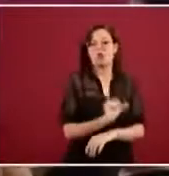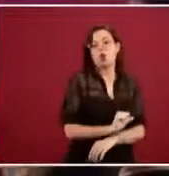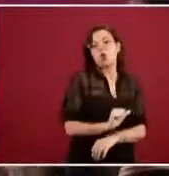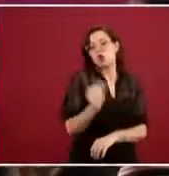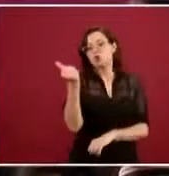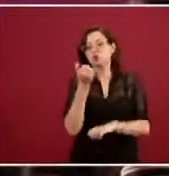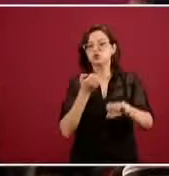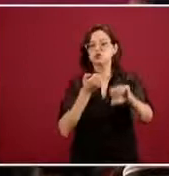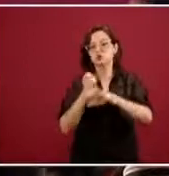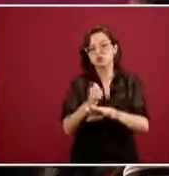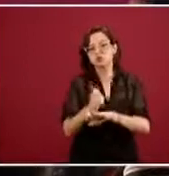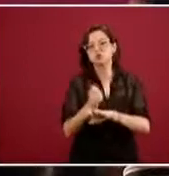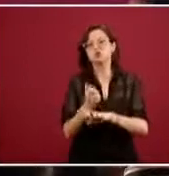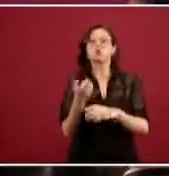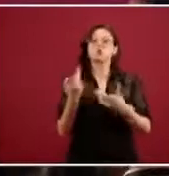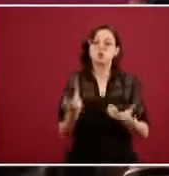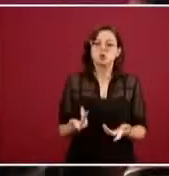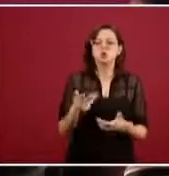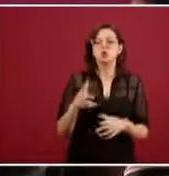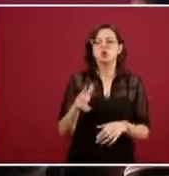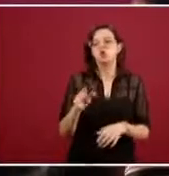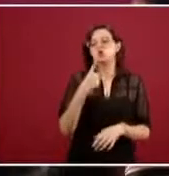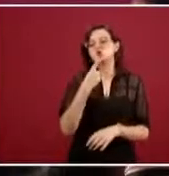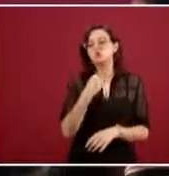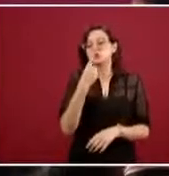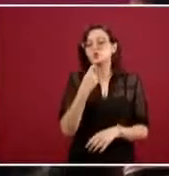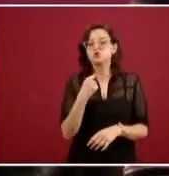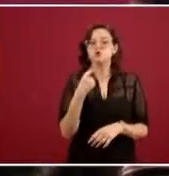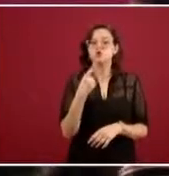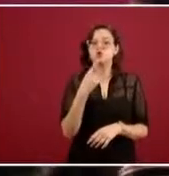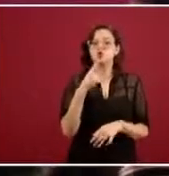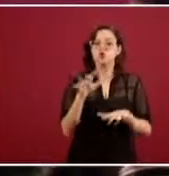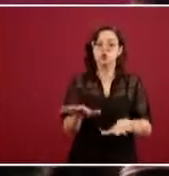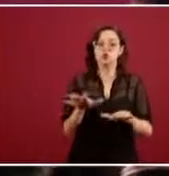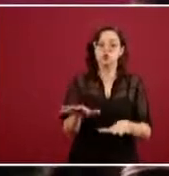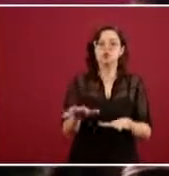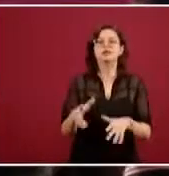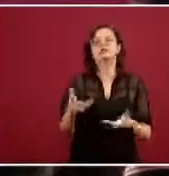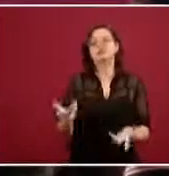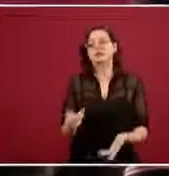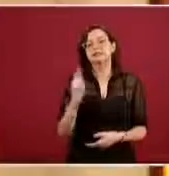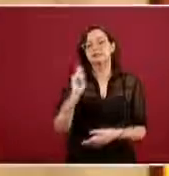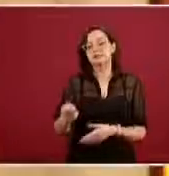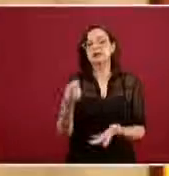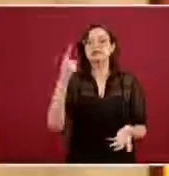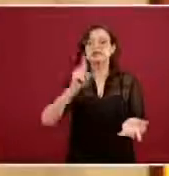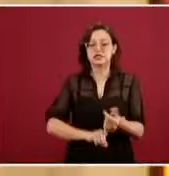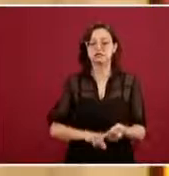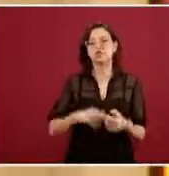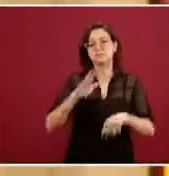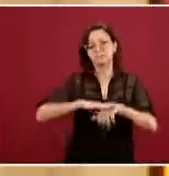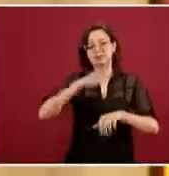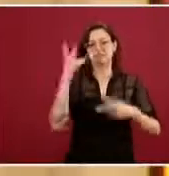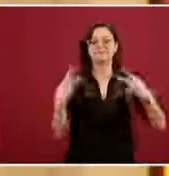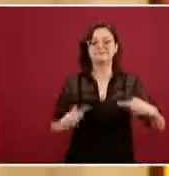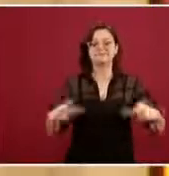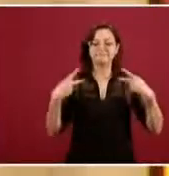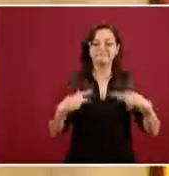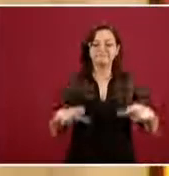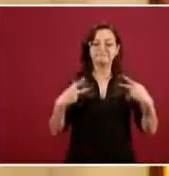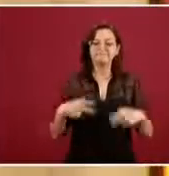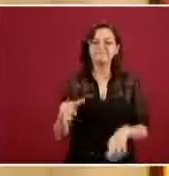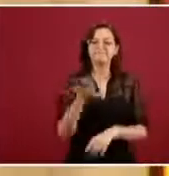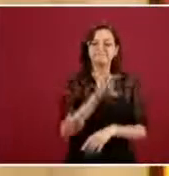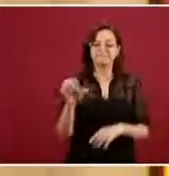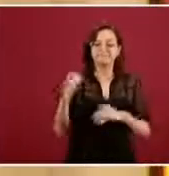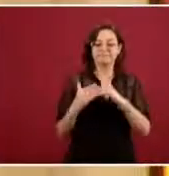pues, más vistosas, como la roja, el rojo oscuro, donde ya veíamos que estos tenían en su momento esa cantidad superior a los